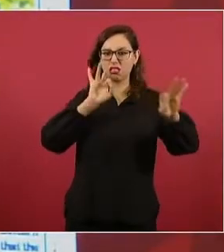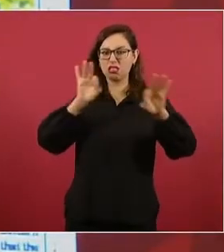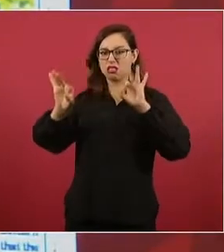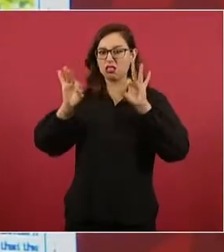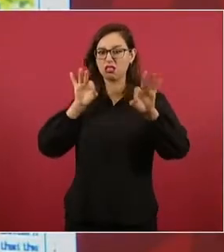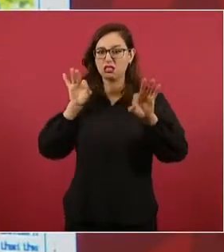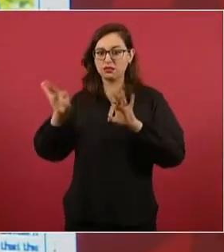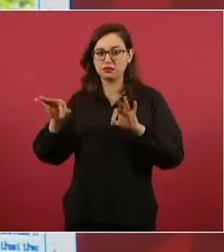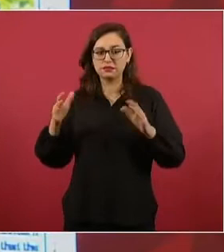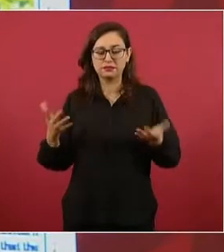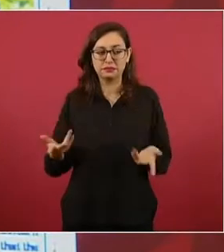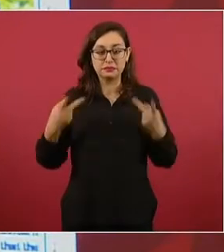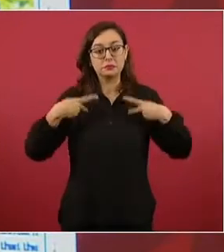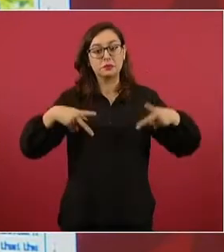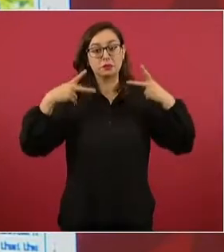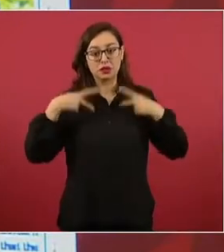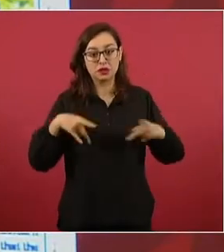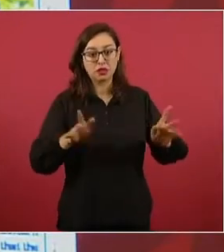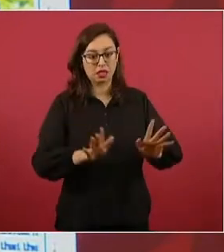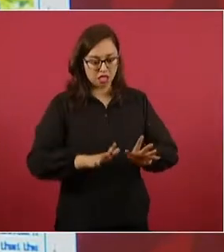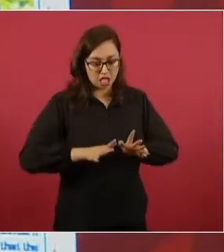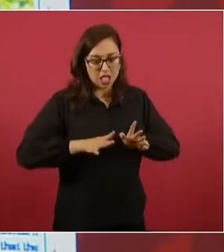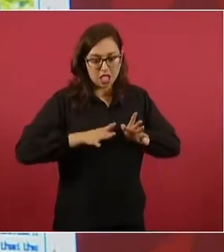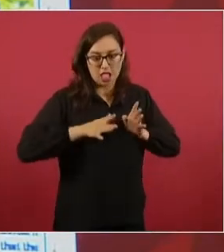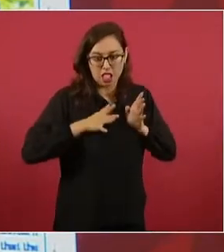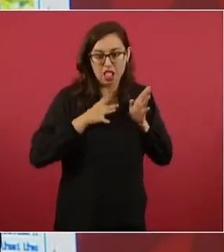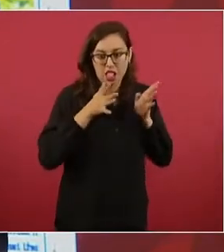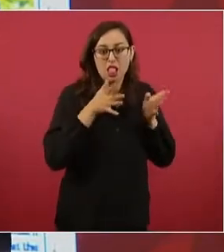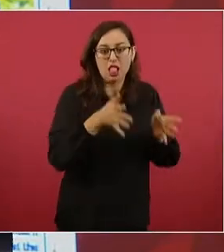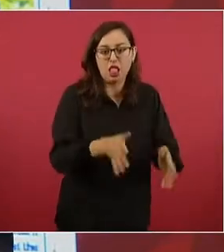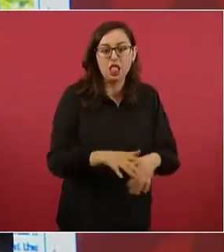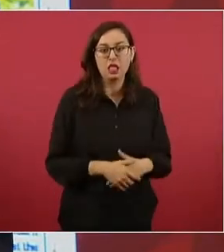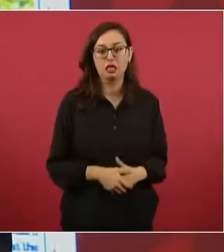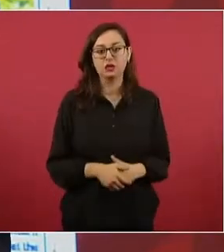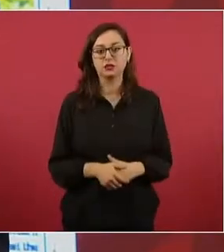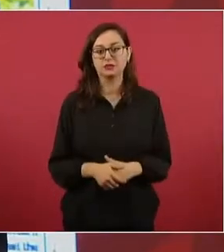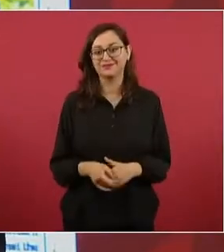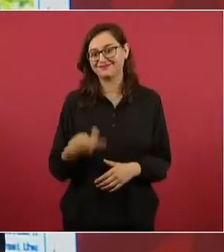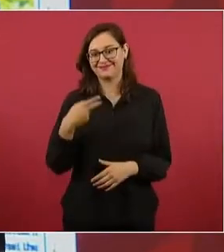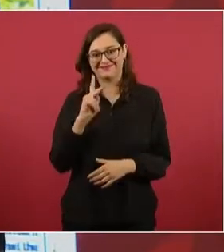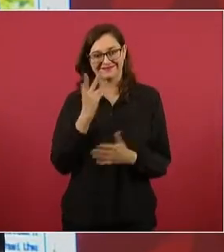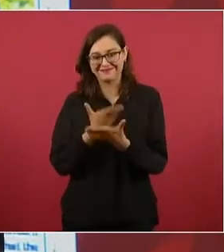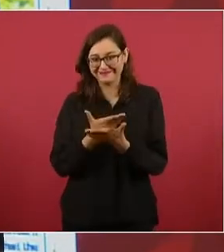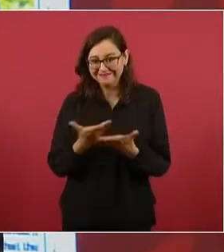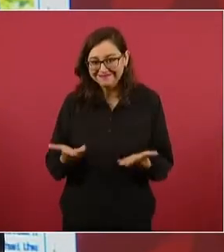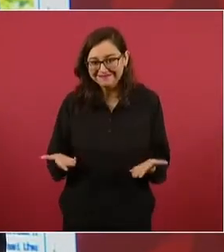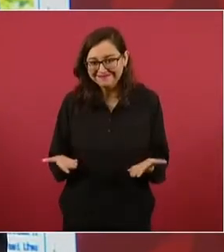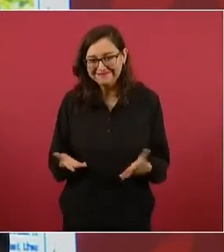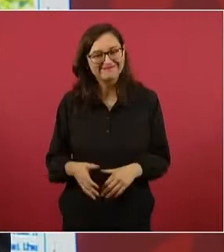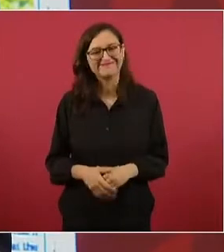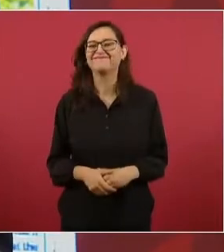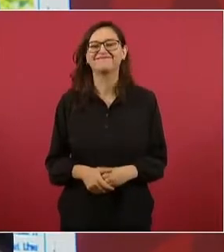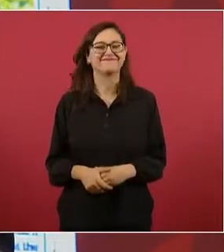pero ahora no, aunque se trate del New York Times, el Washington